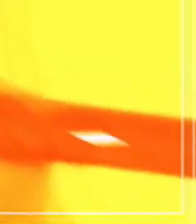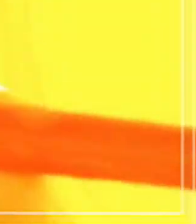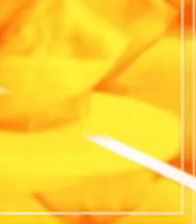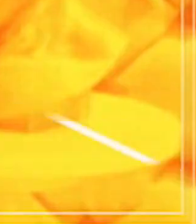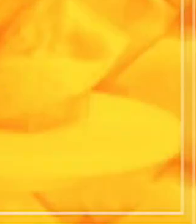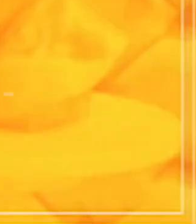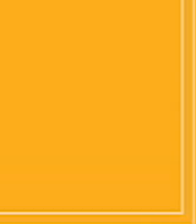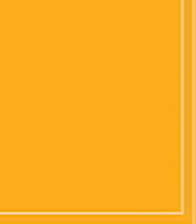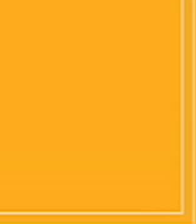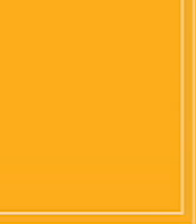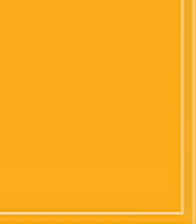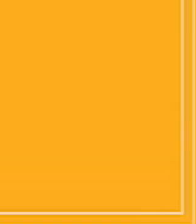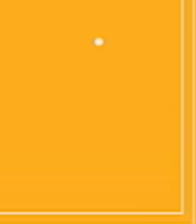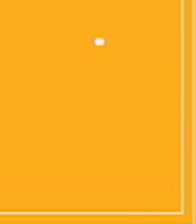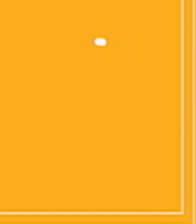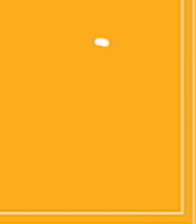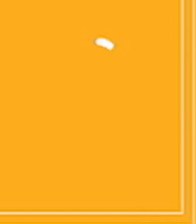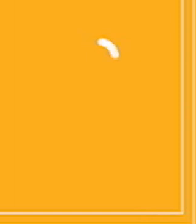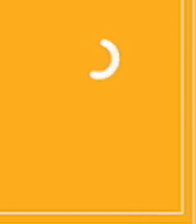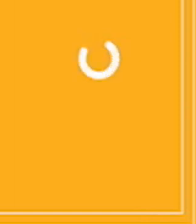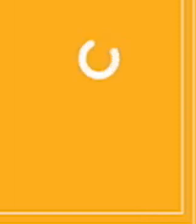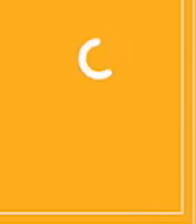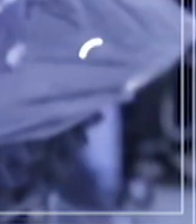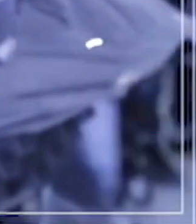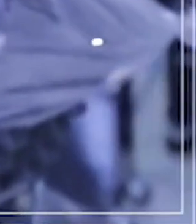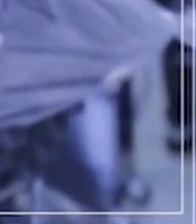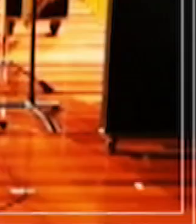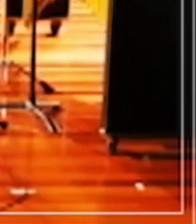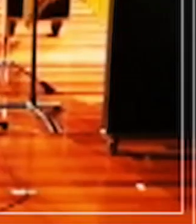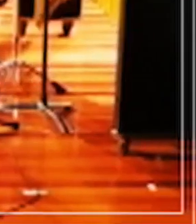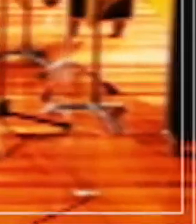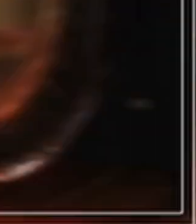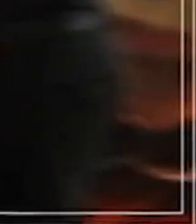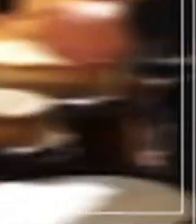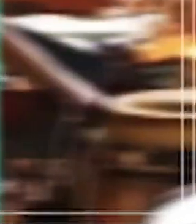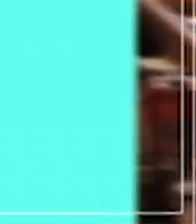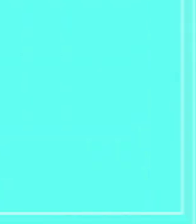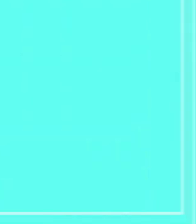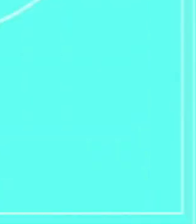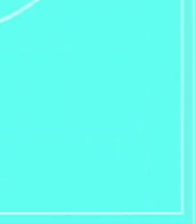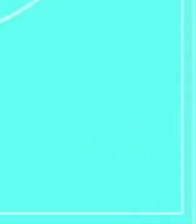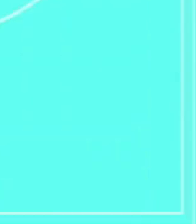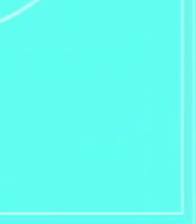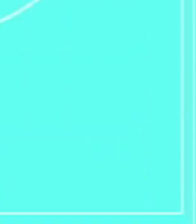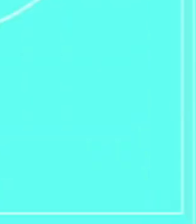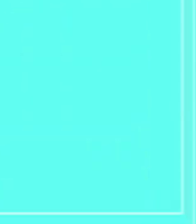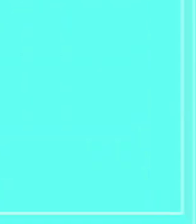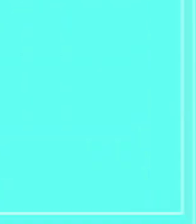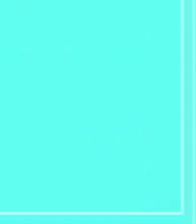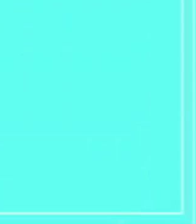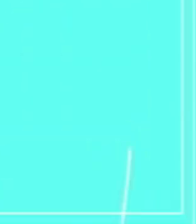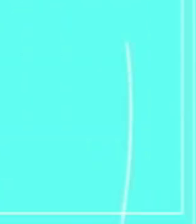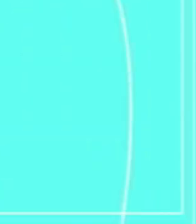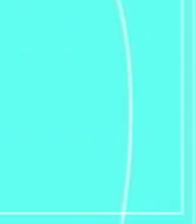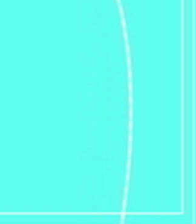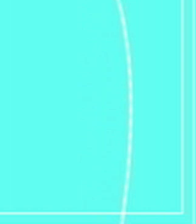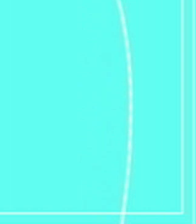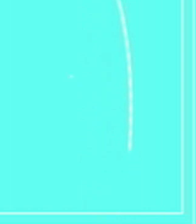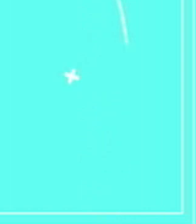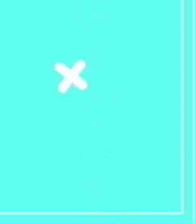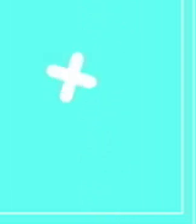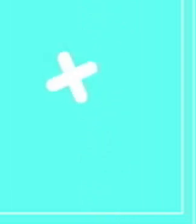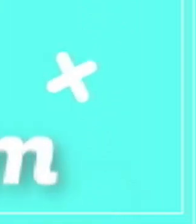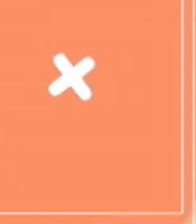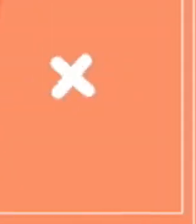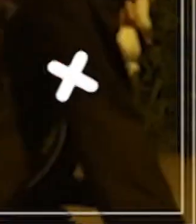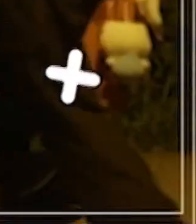en Cortos, tercera temporada. A partir del 6 de julio, el jueves a las 4 de la tarde y 9 de la